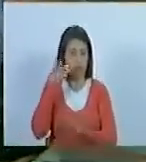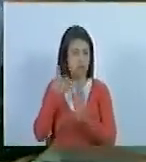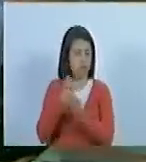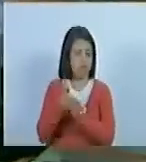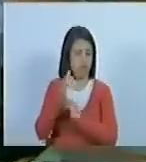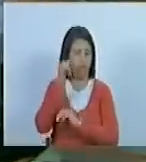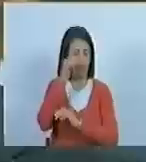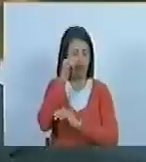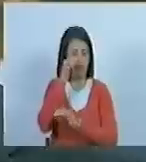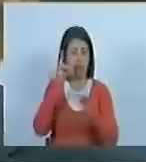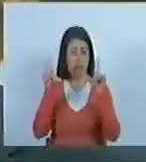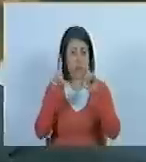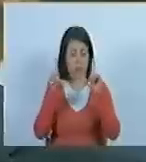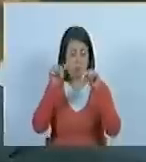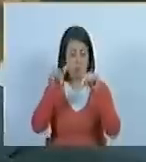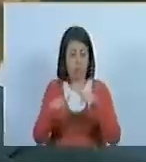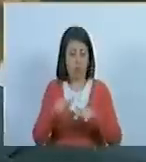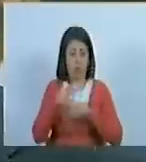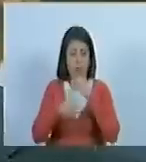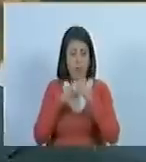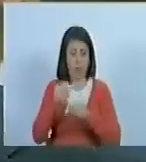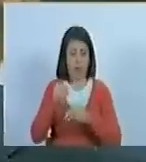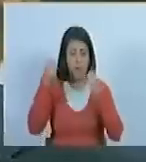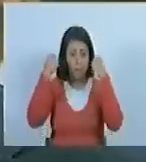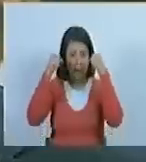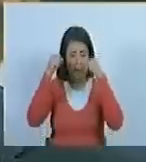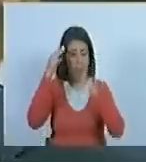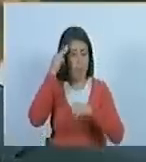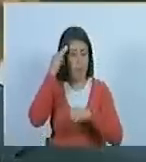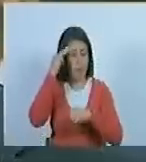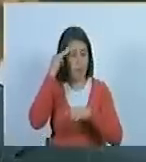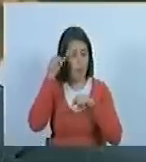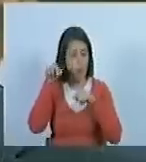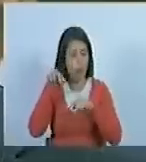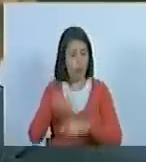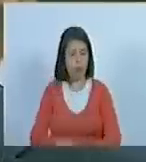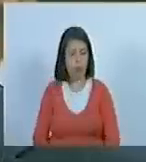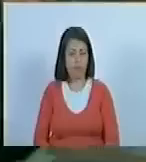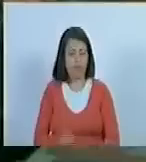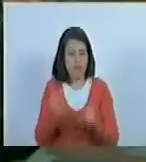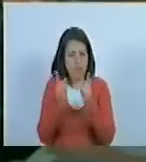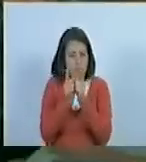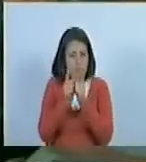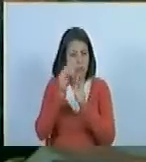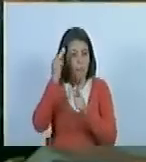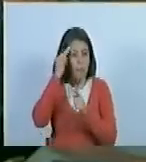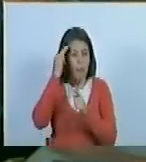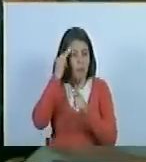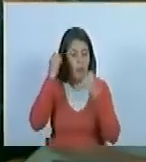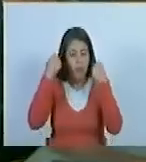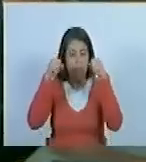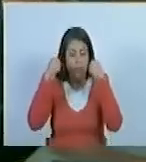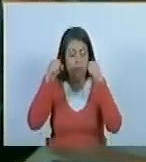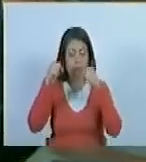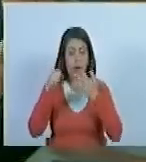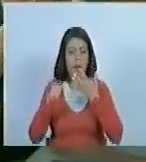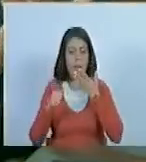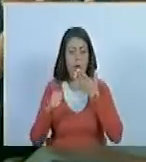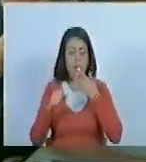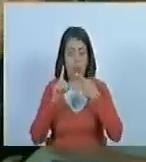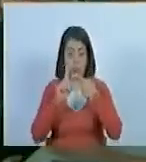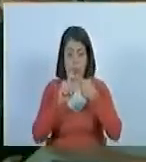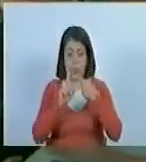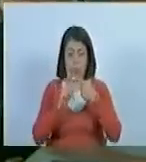la cámara y los medios de comunicación, a hacer un pequeño ejercicio de memoria. Pequeño ejercicio de memoria.